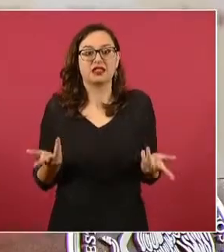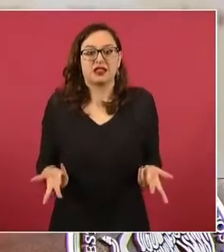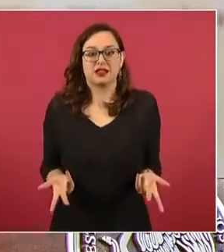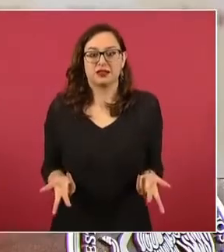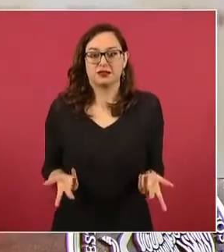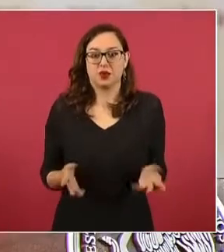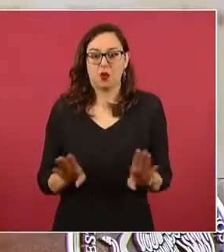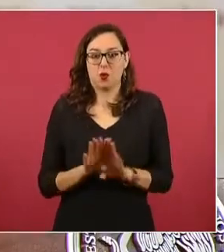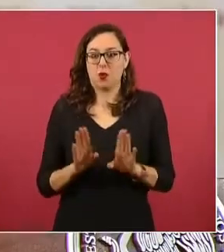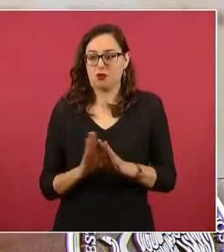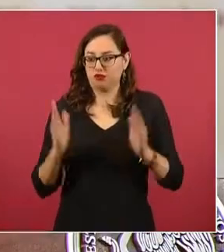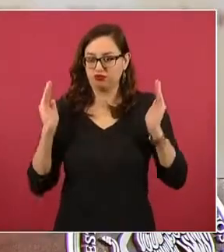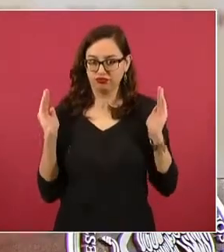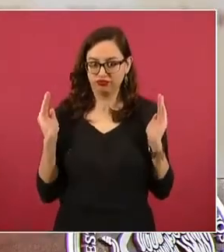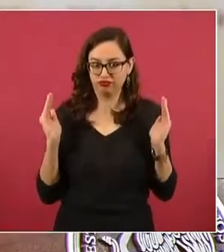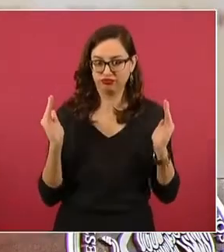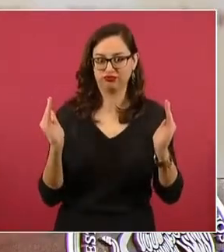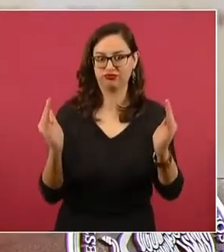aunque también